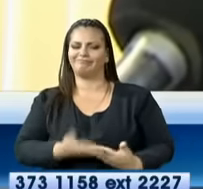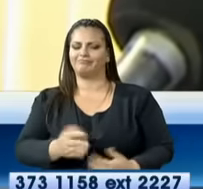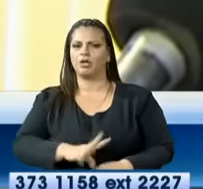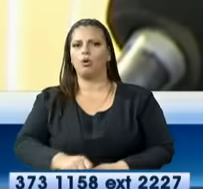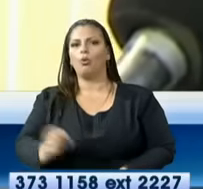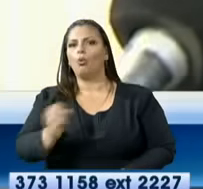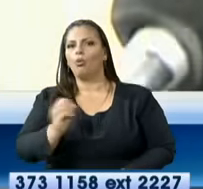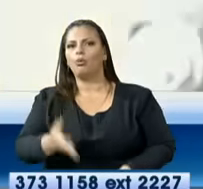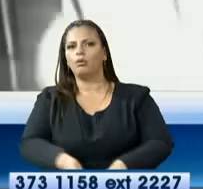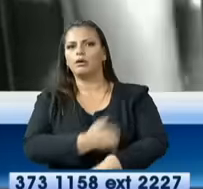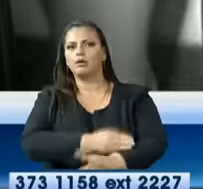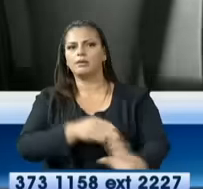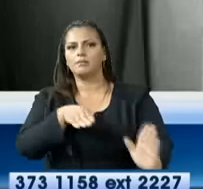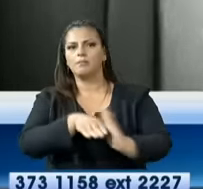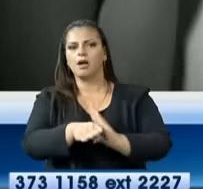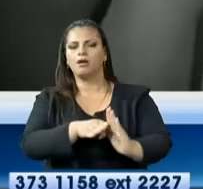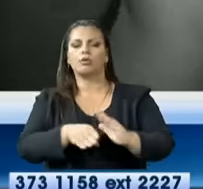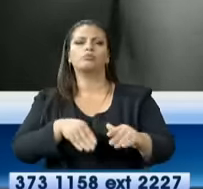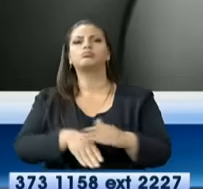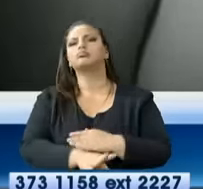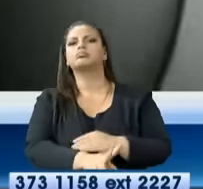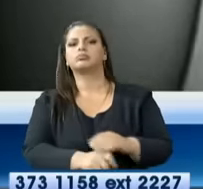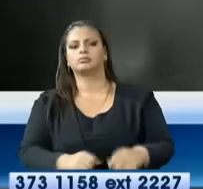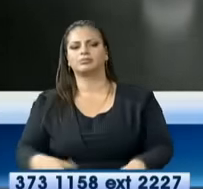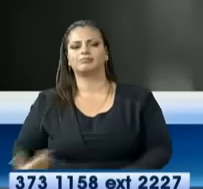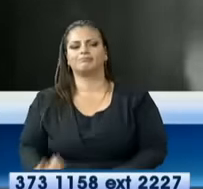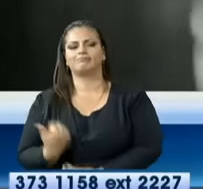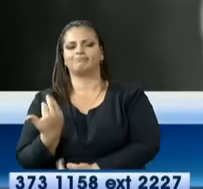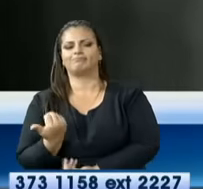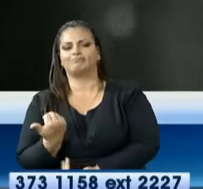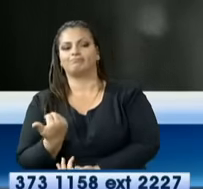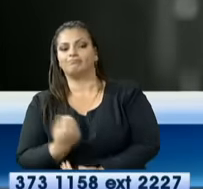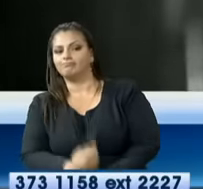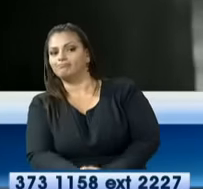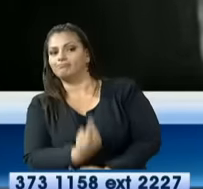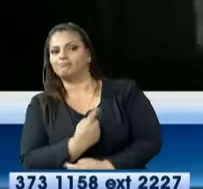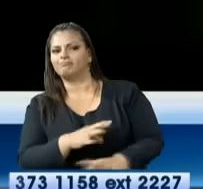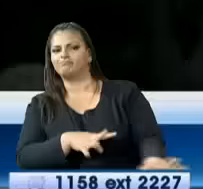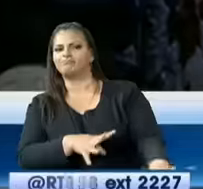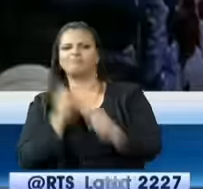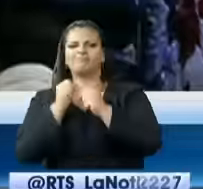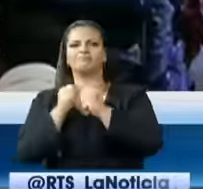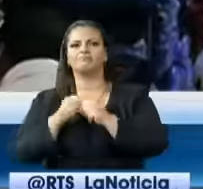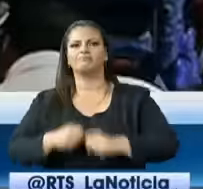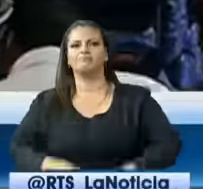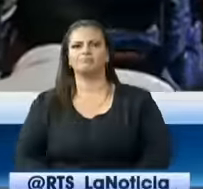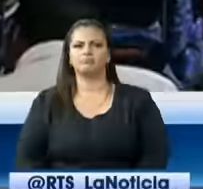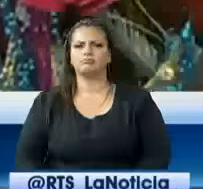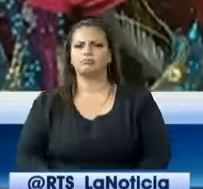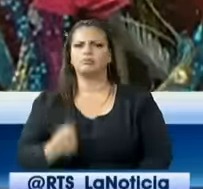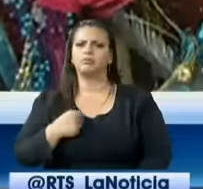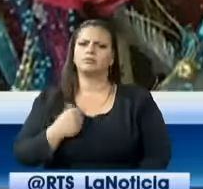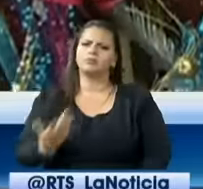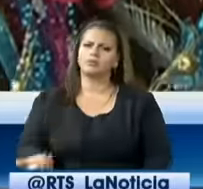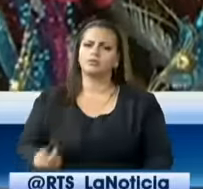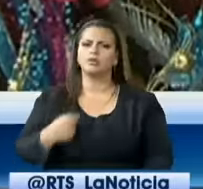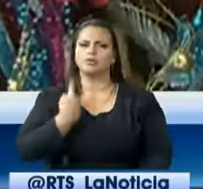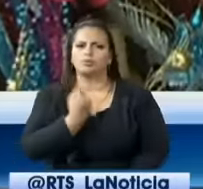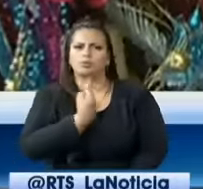banco, ¿con qué? Con dinero. No se deje convencer de caras bonitas y si sale a comprar, hacerlo con